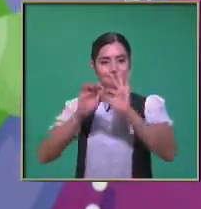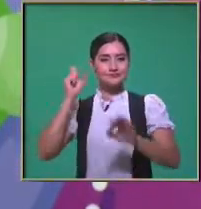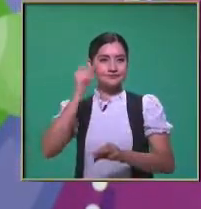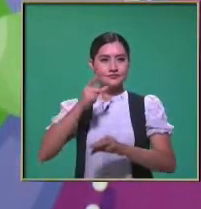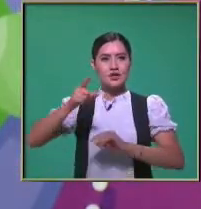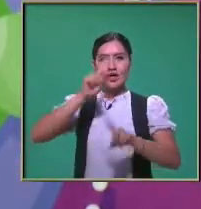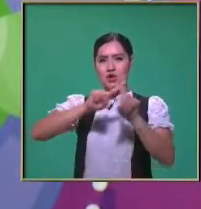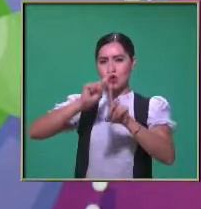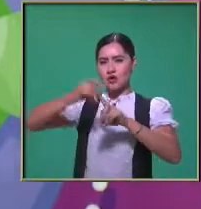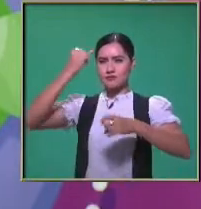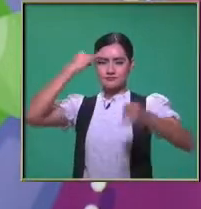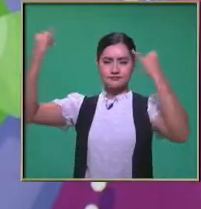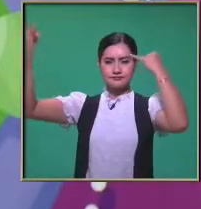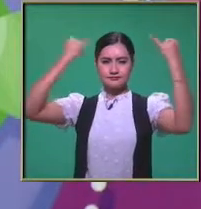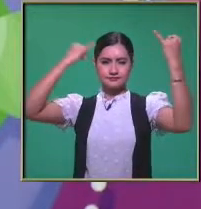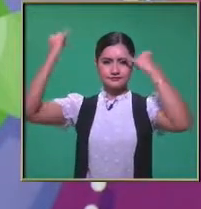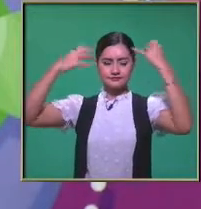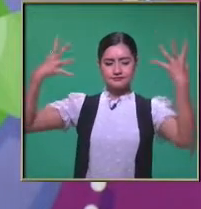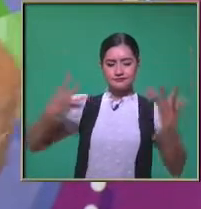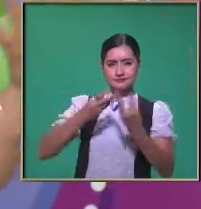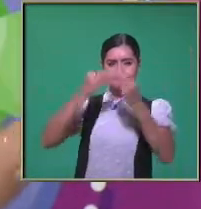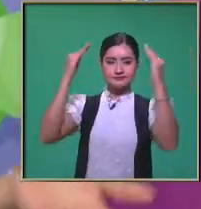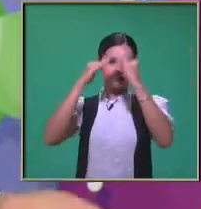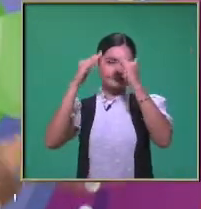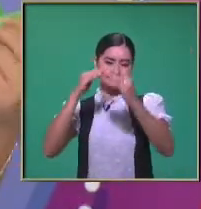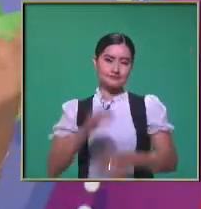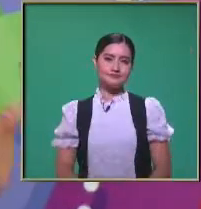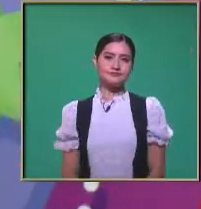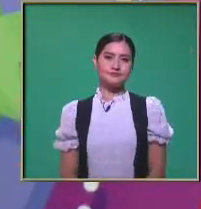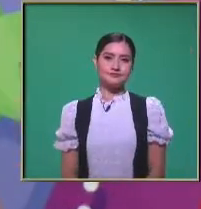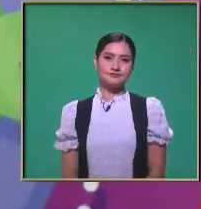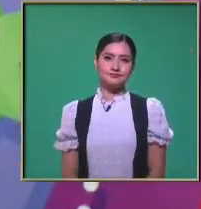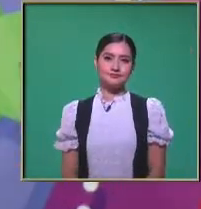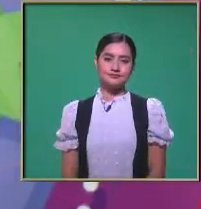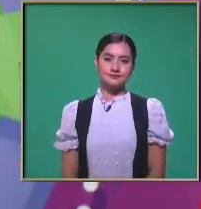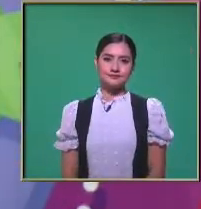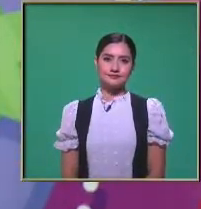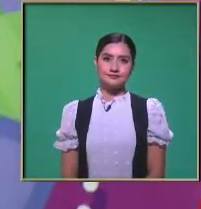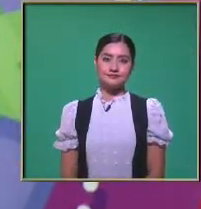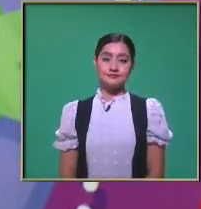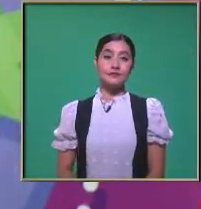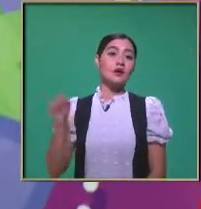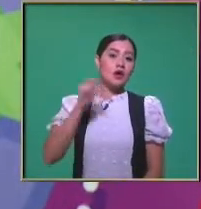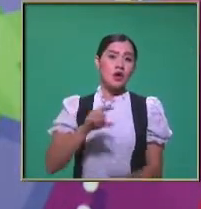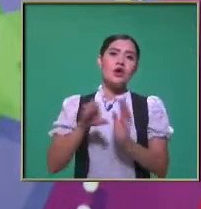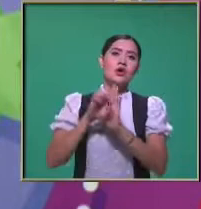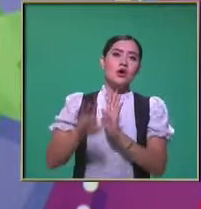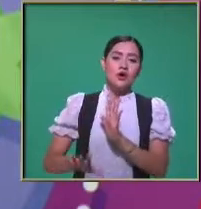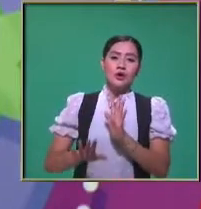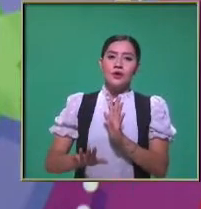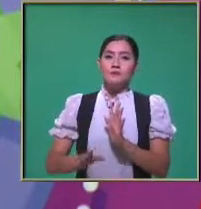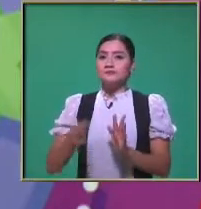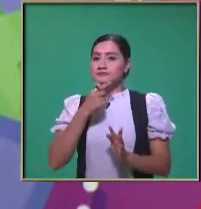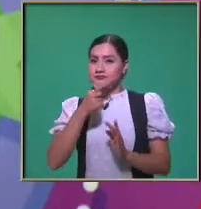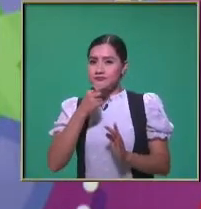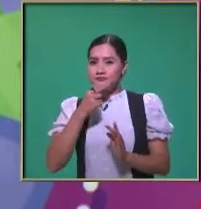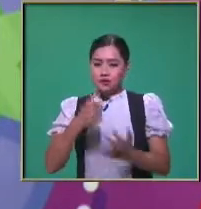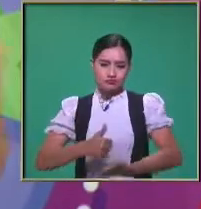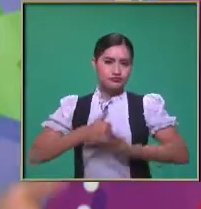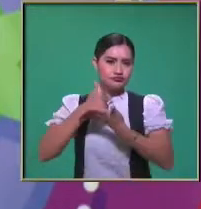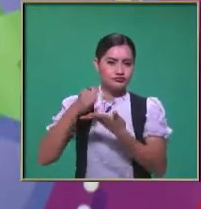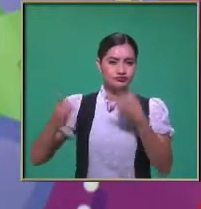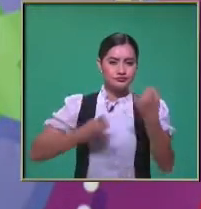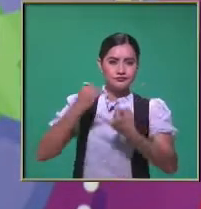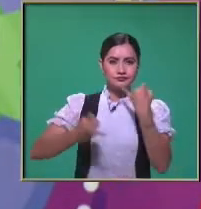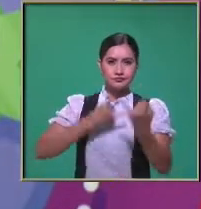ideas de cómo hacerlo en casita, porque además en el juego nuestros niños desarrollan habilidades,